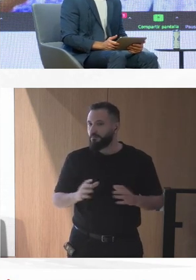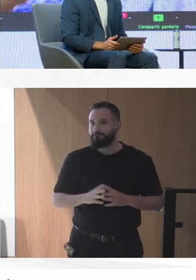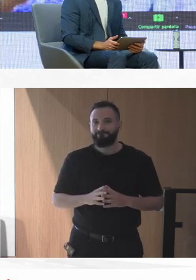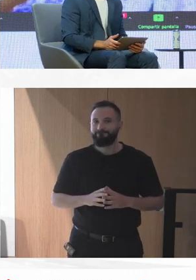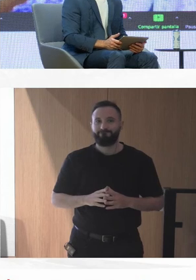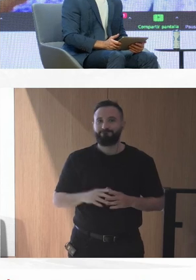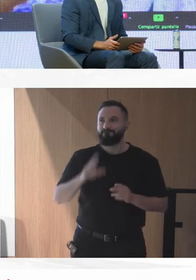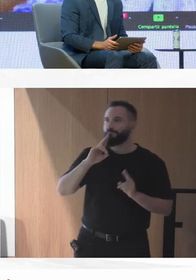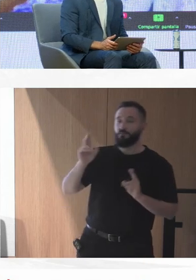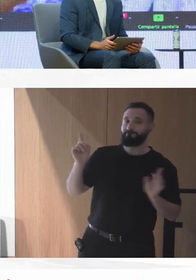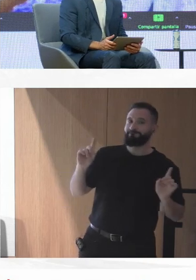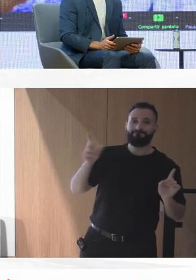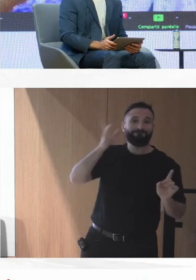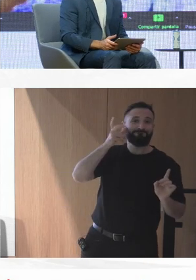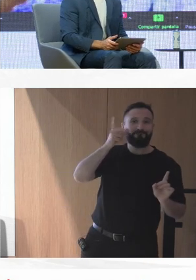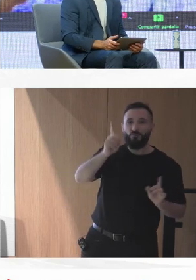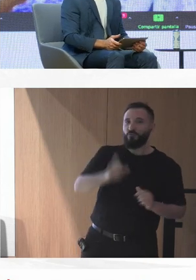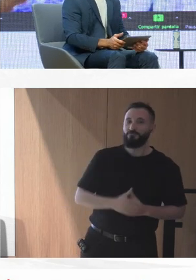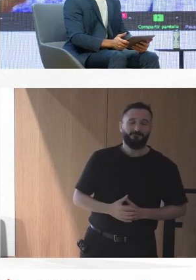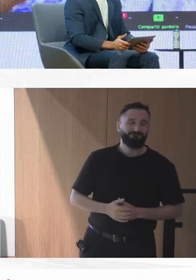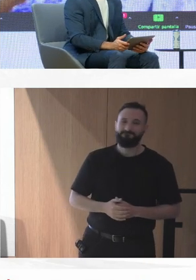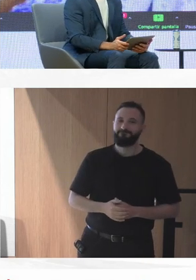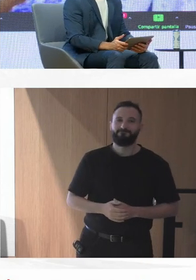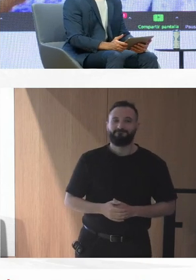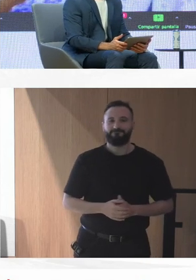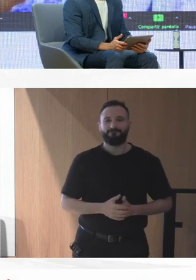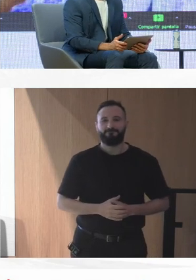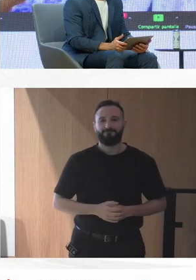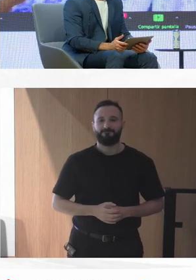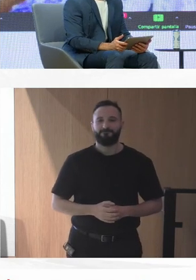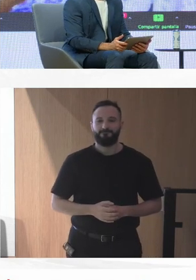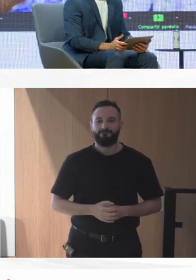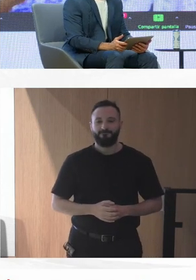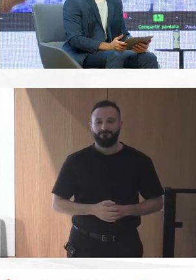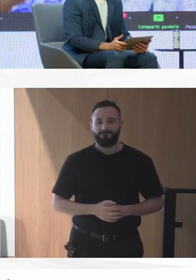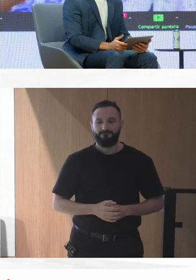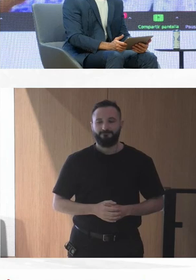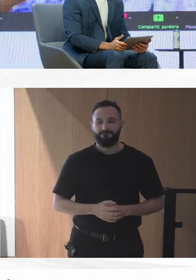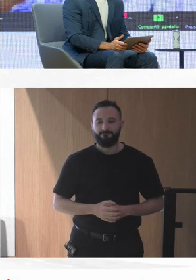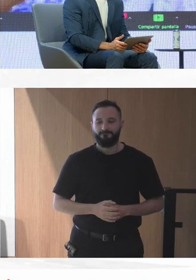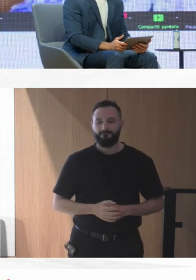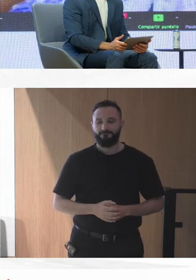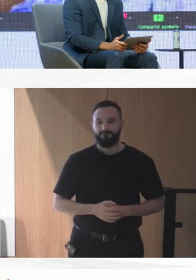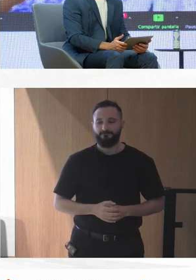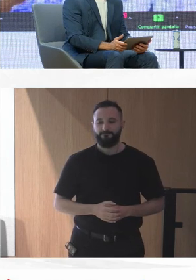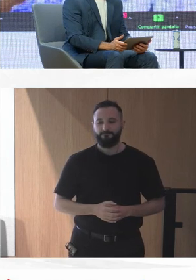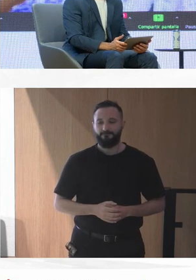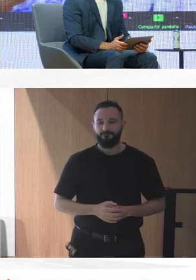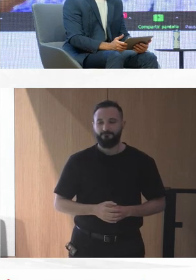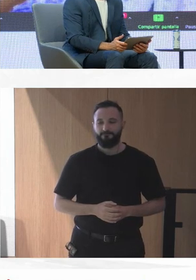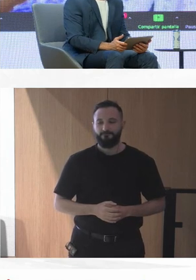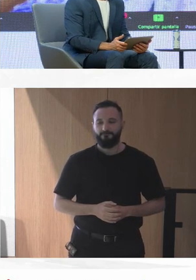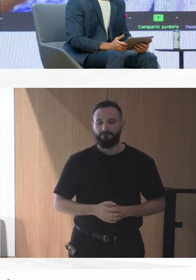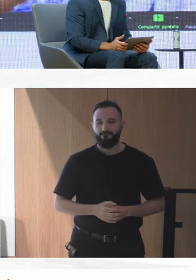No, no lo oímos. ¿De acuerdo? Roxana. Ok, superb. So Roxana is